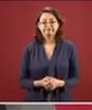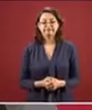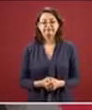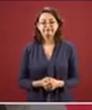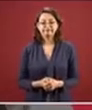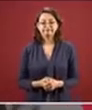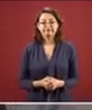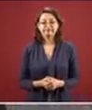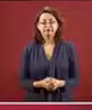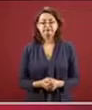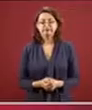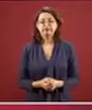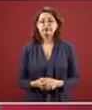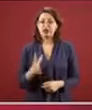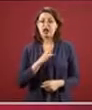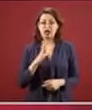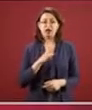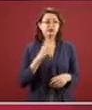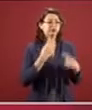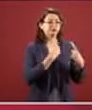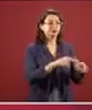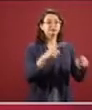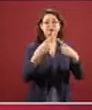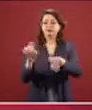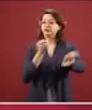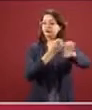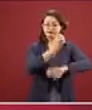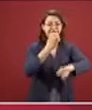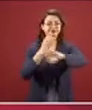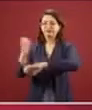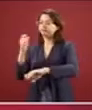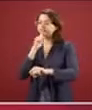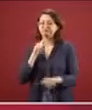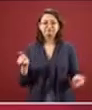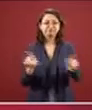pero hay varios así.